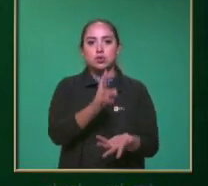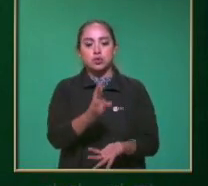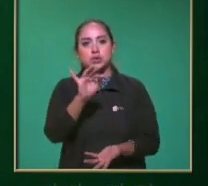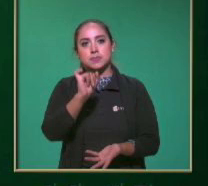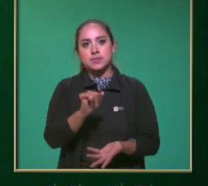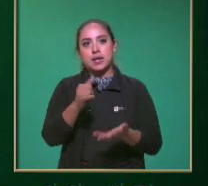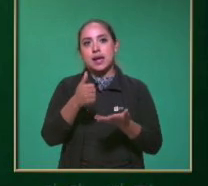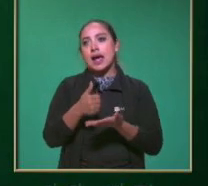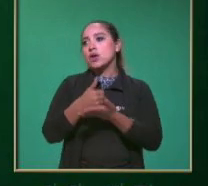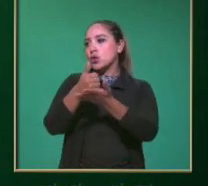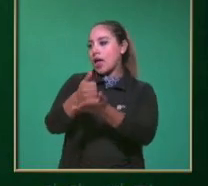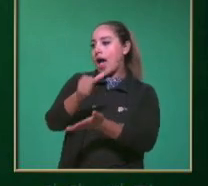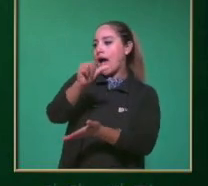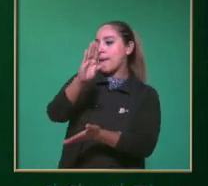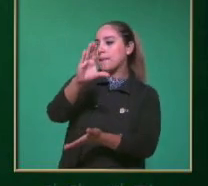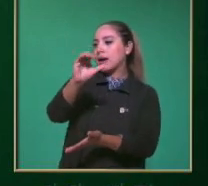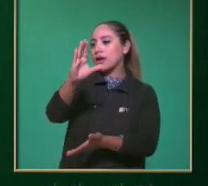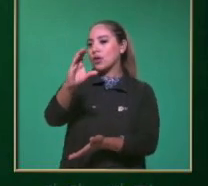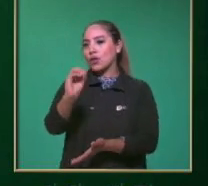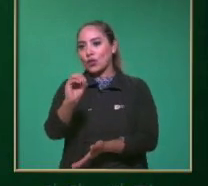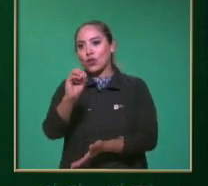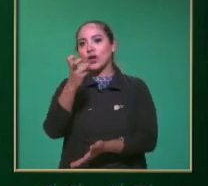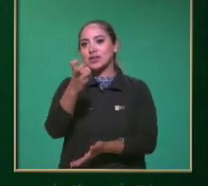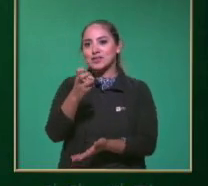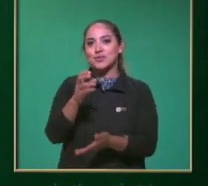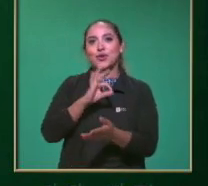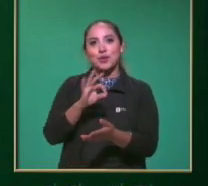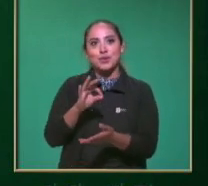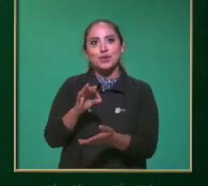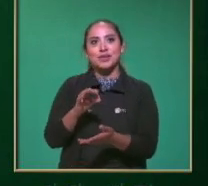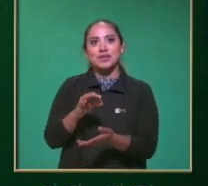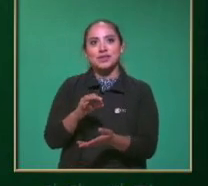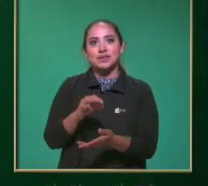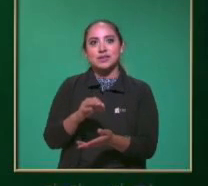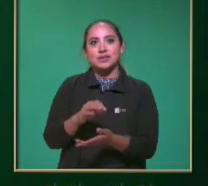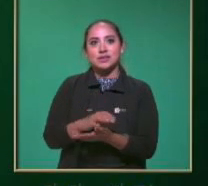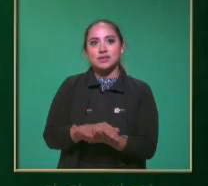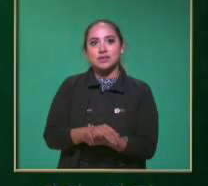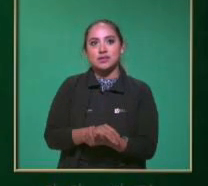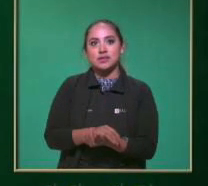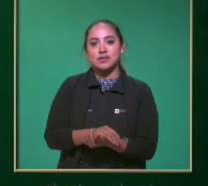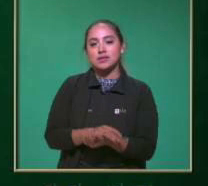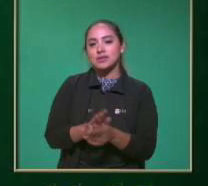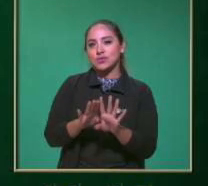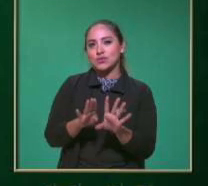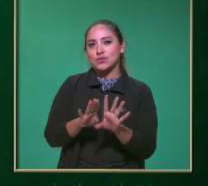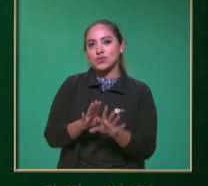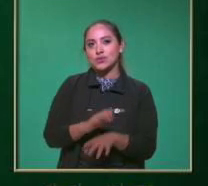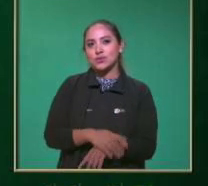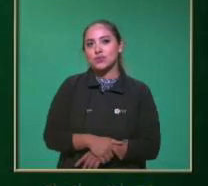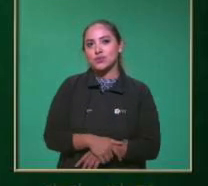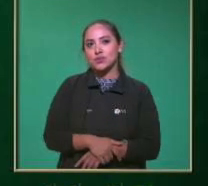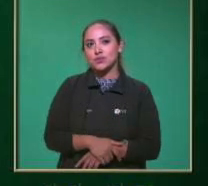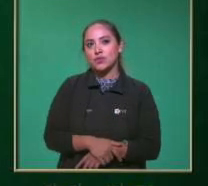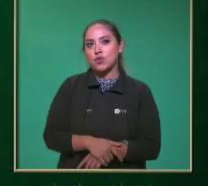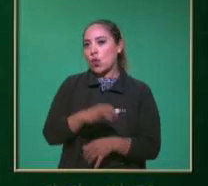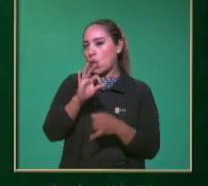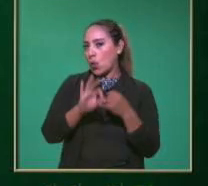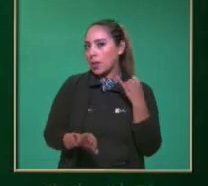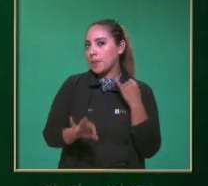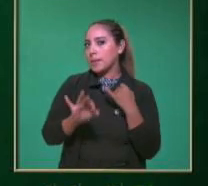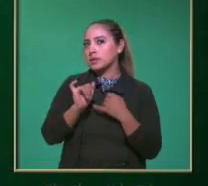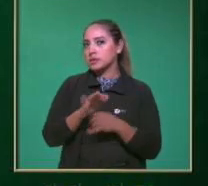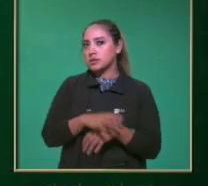lo vamos a resolver mejor y podemos comprobar, maestra. Así es. Vamos a hacer la última situación.